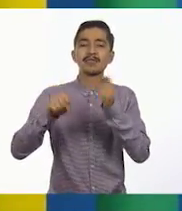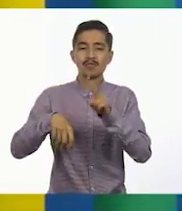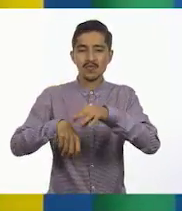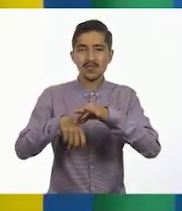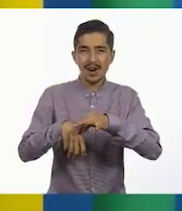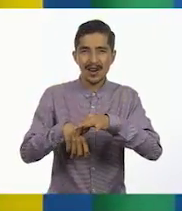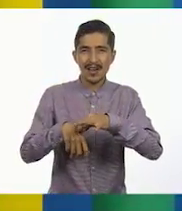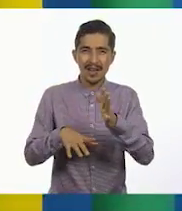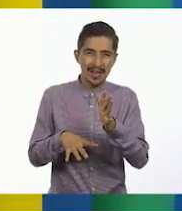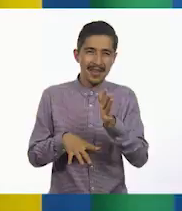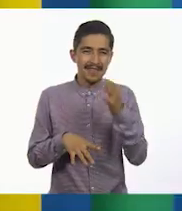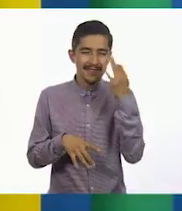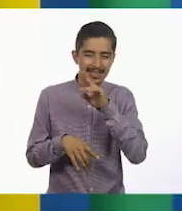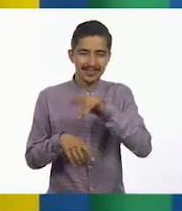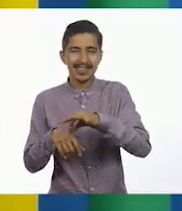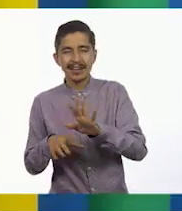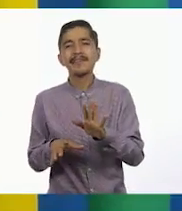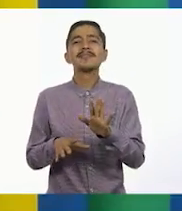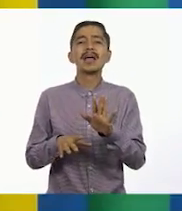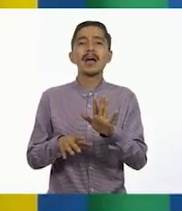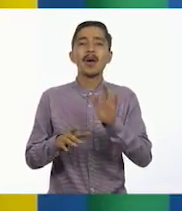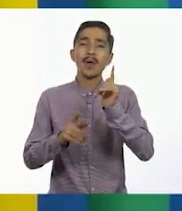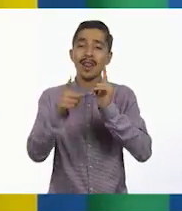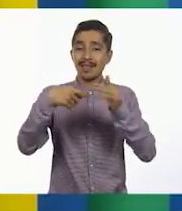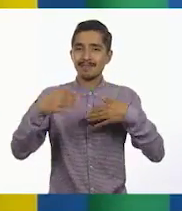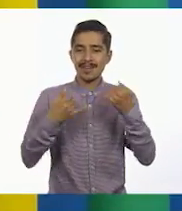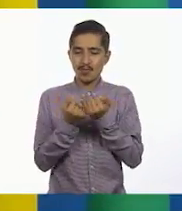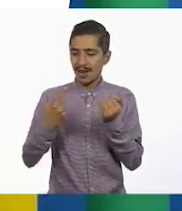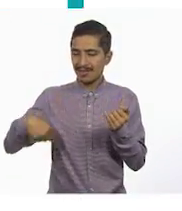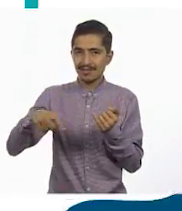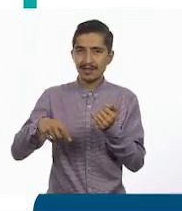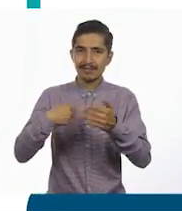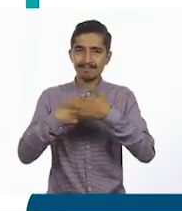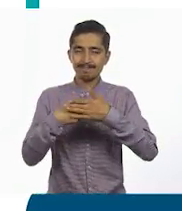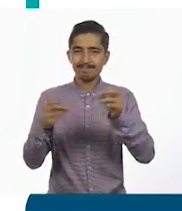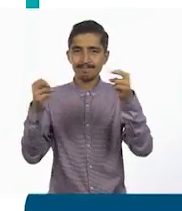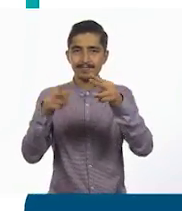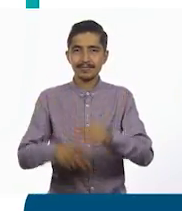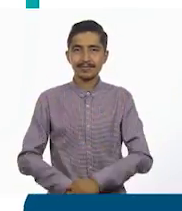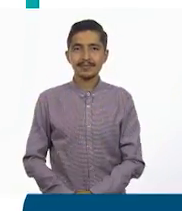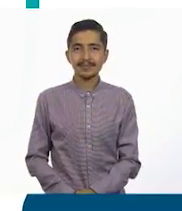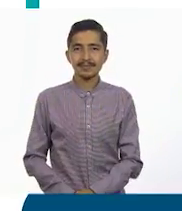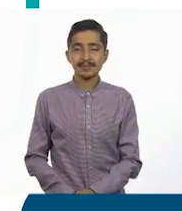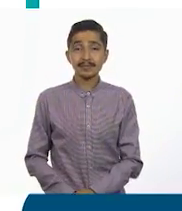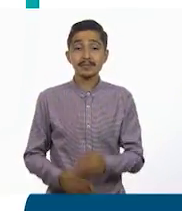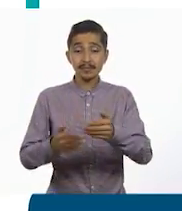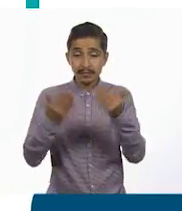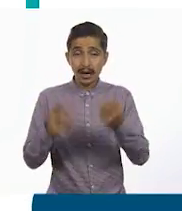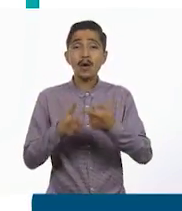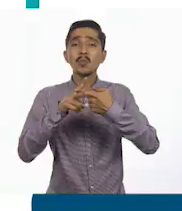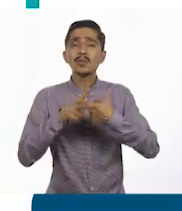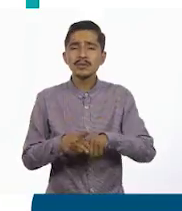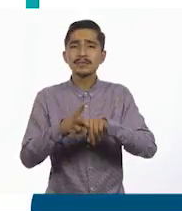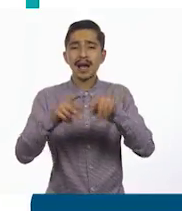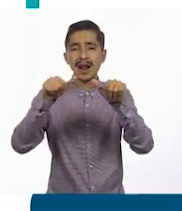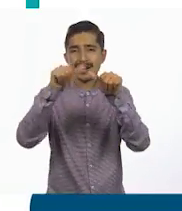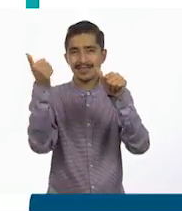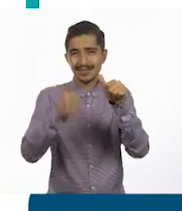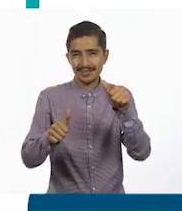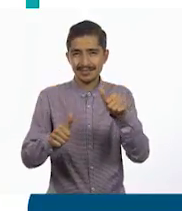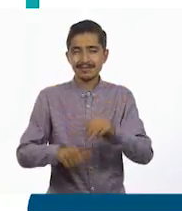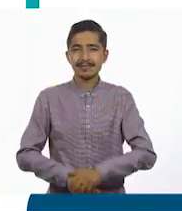realidad. Espero que lo hayan disfrutado tanto como nosotros. Hasta la próxima. A continuación,